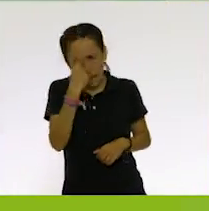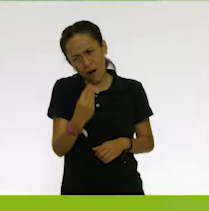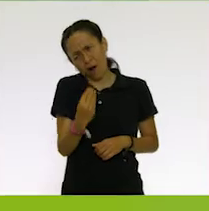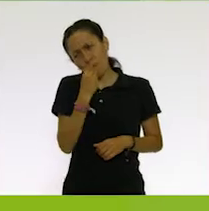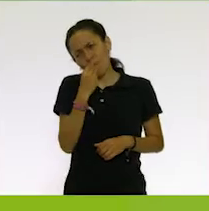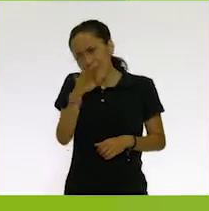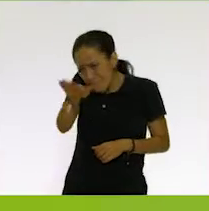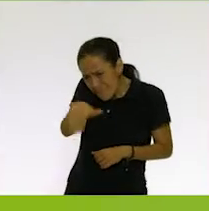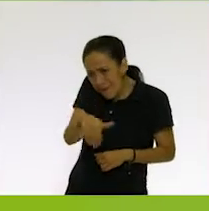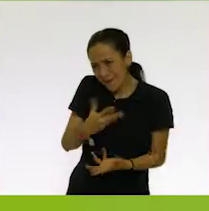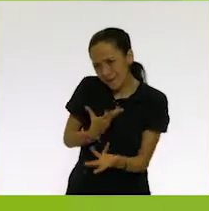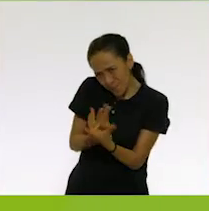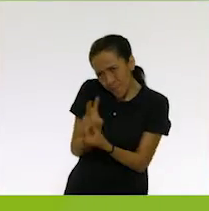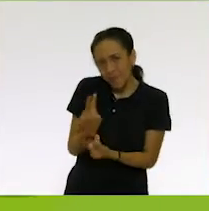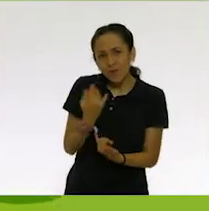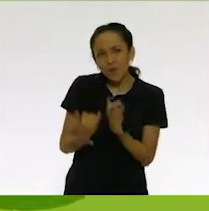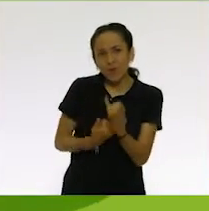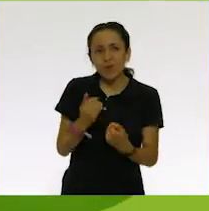pequeña criatura dijo,